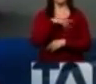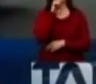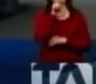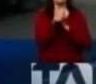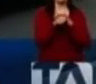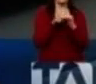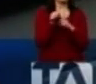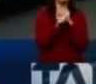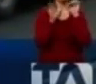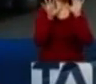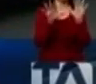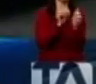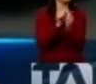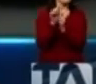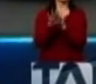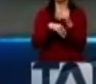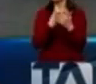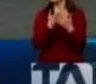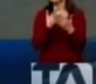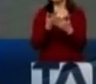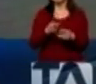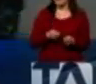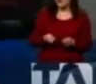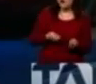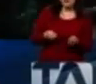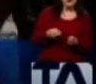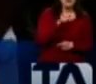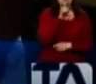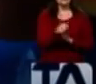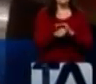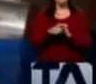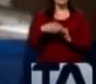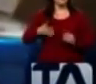sigilosa durante más de una década en la provincia, y su natal Manta no fue la excepción.